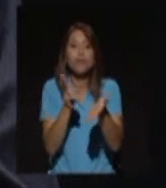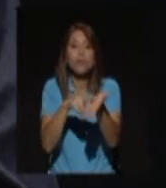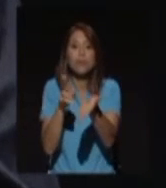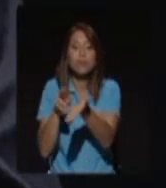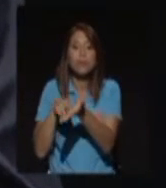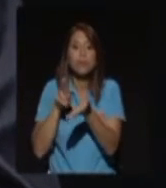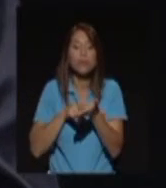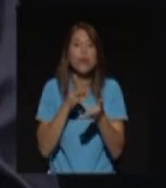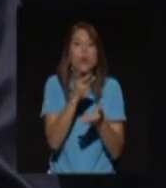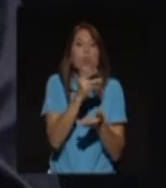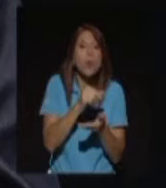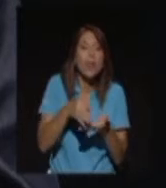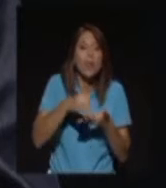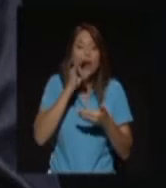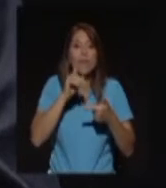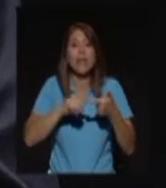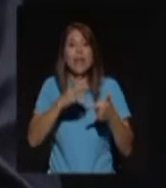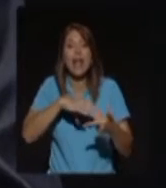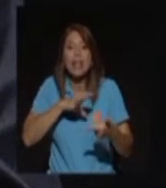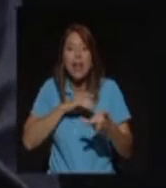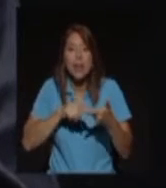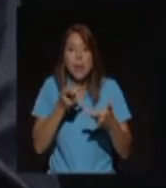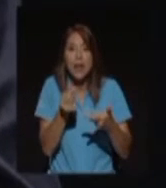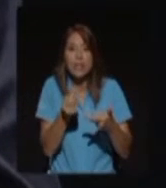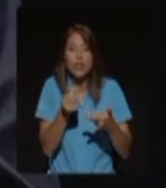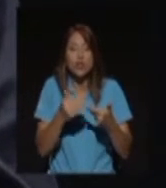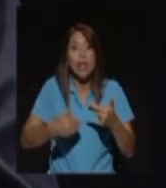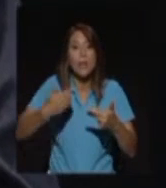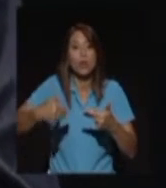y los precios, y posteriormente el beneficio tenía que liquidar,